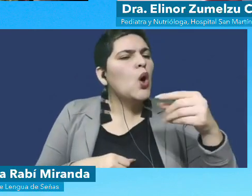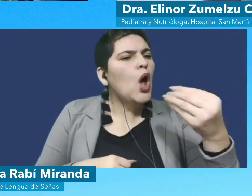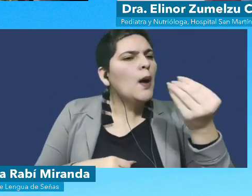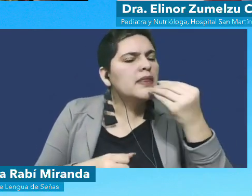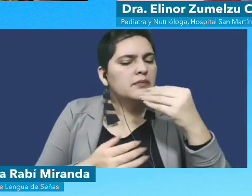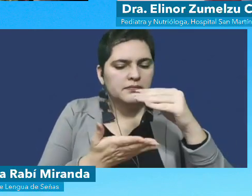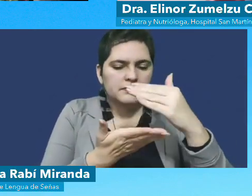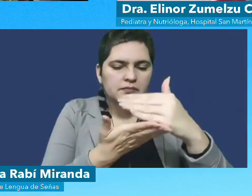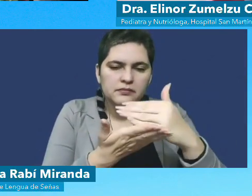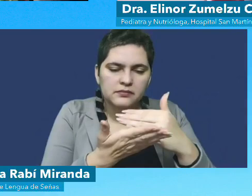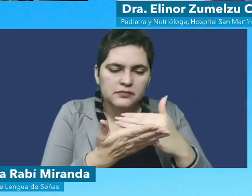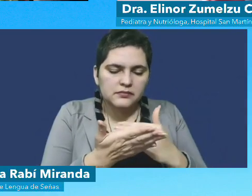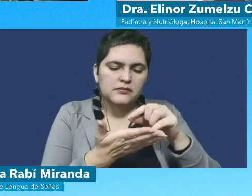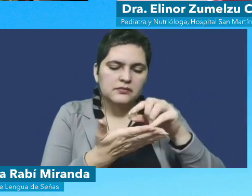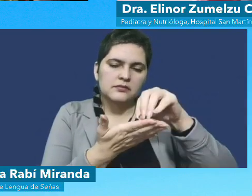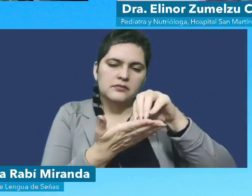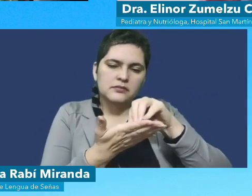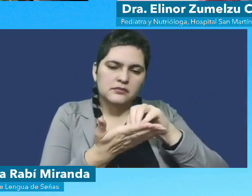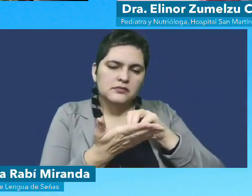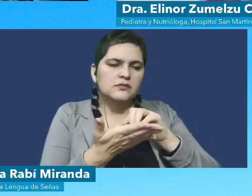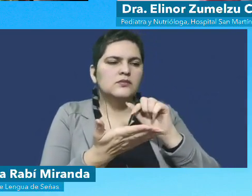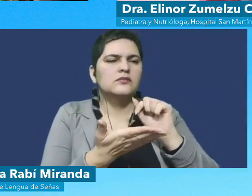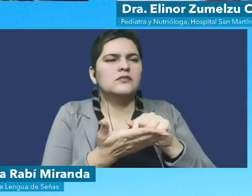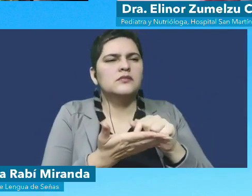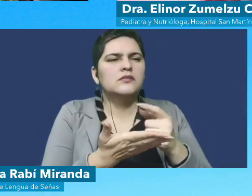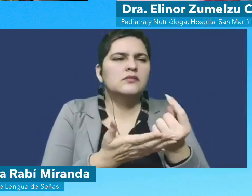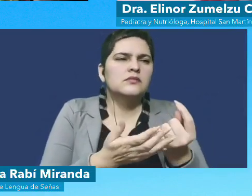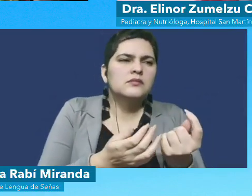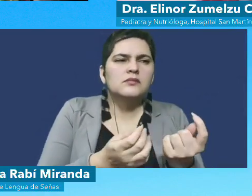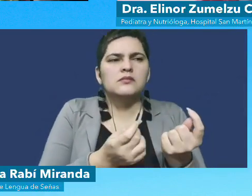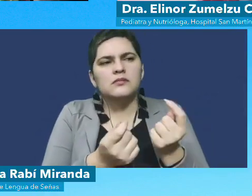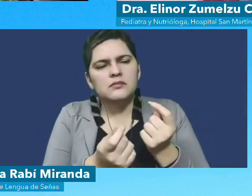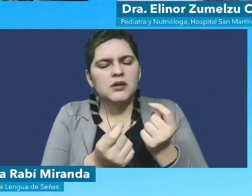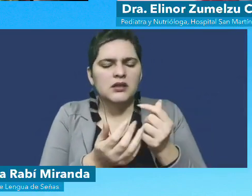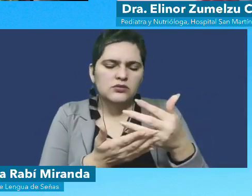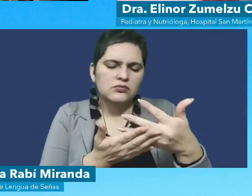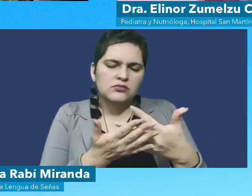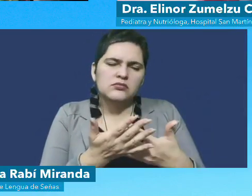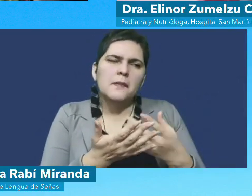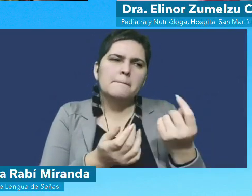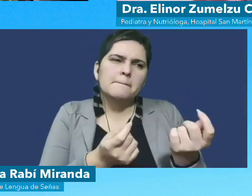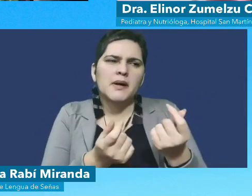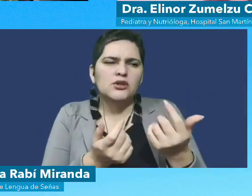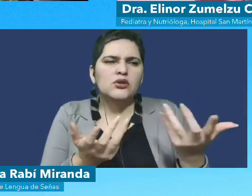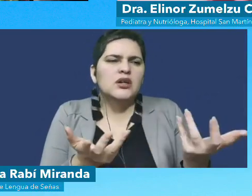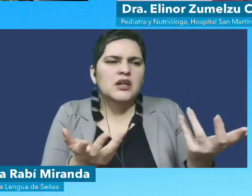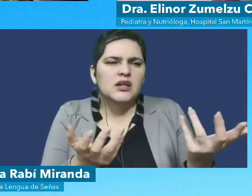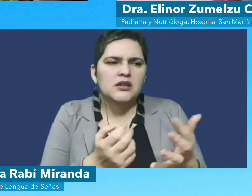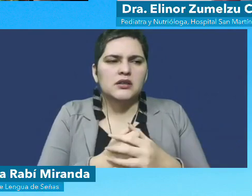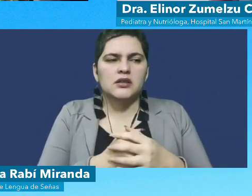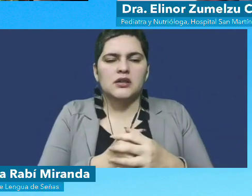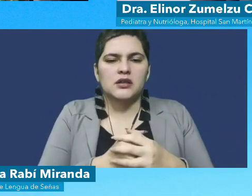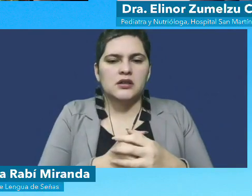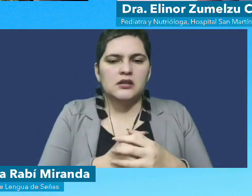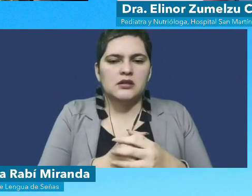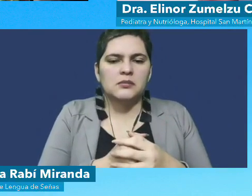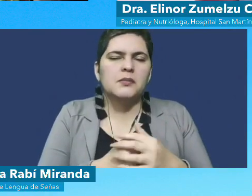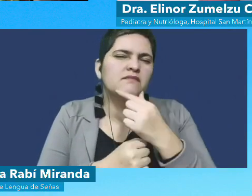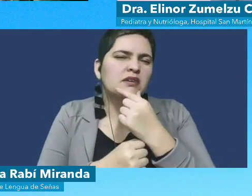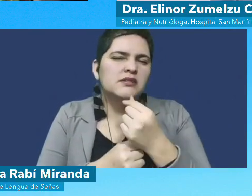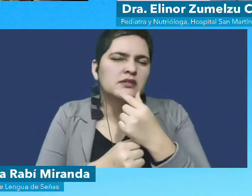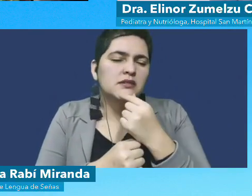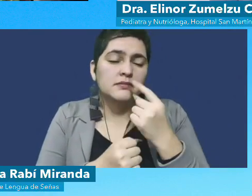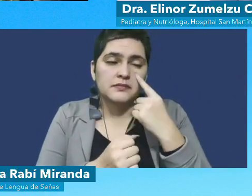dice, ¿en qué se parecen estos alimentos? Entonces, el ejemplo más fácil, o sea, más típico, ¿no es